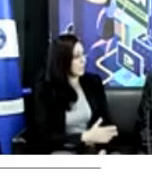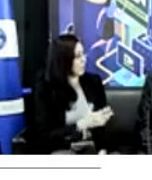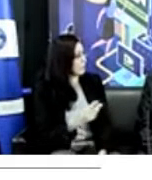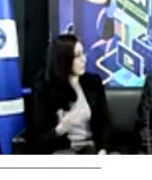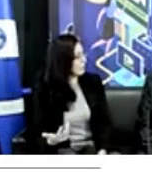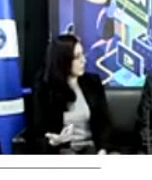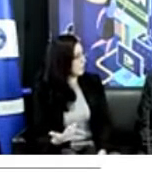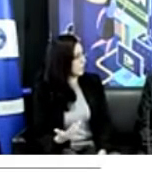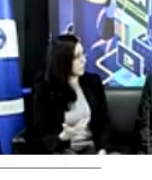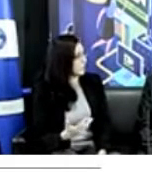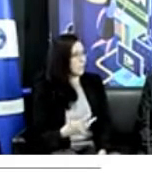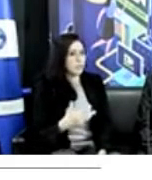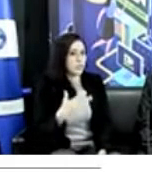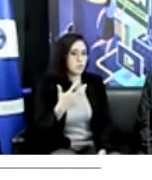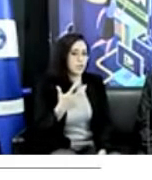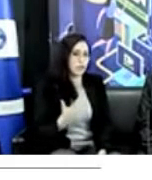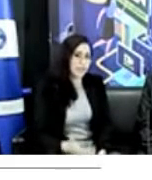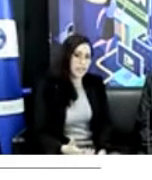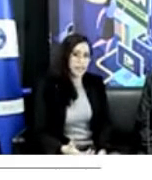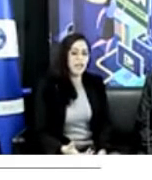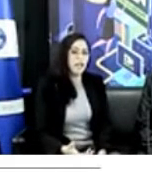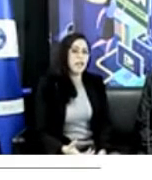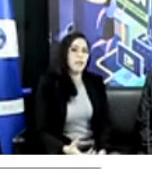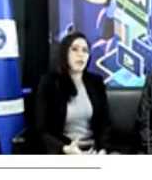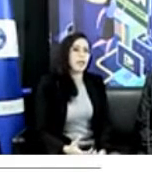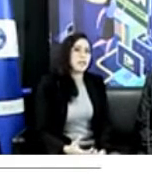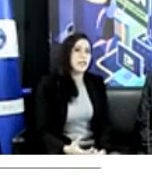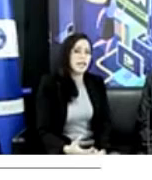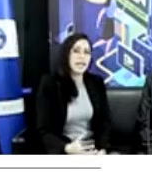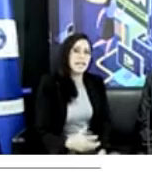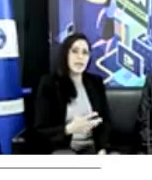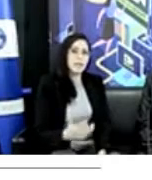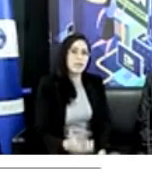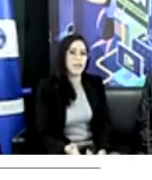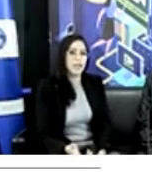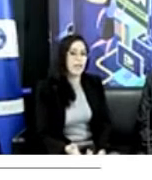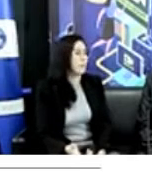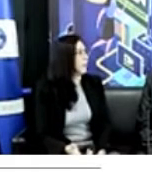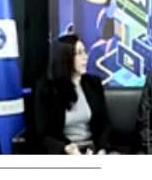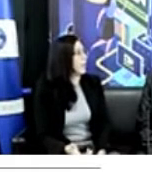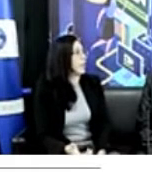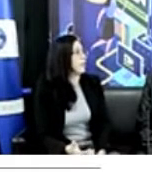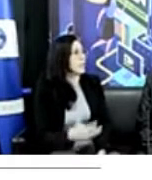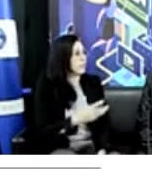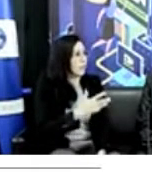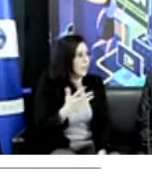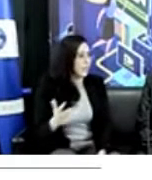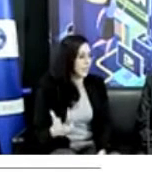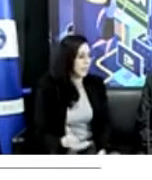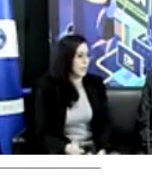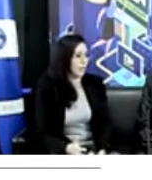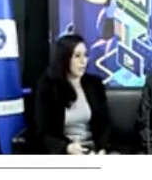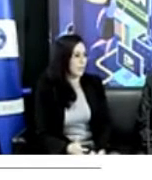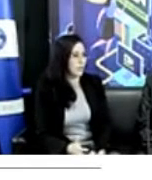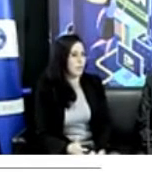en el año 2011, o sea, quiere decir que es un instrumento reciente, pero que nos acerca a esta gran posibilidad de poder observar